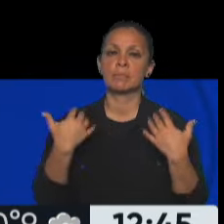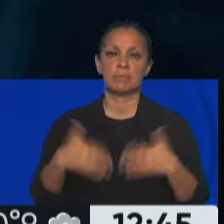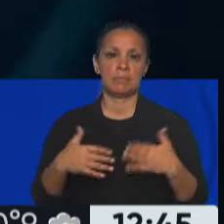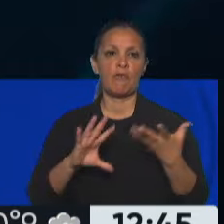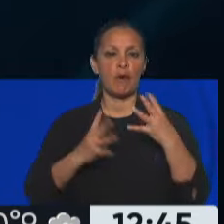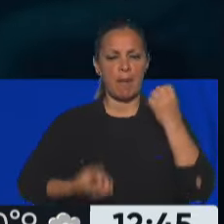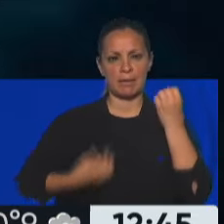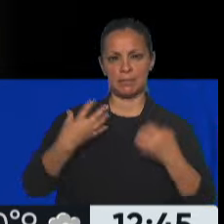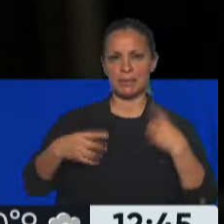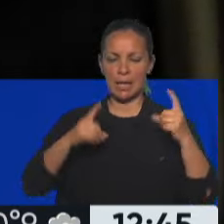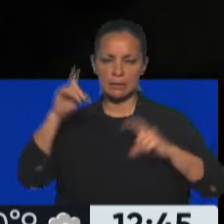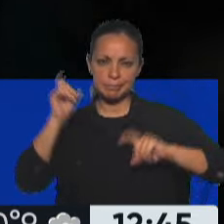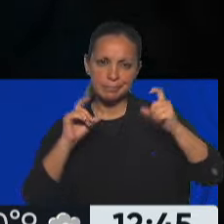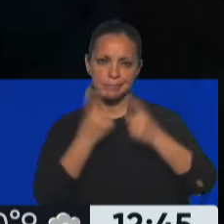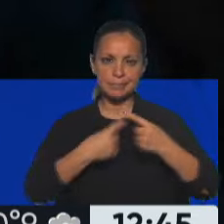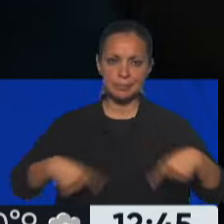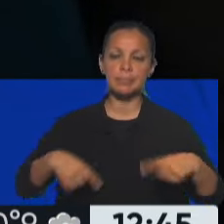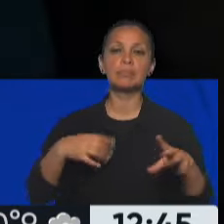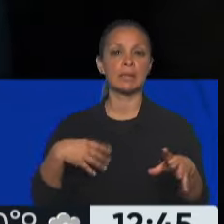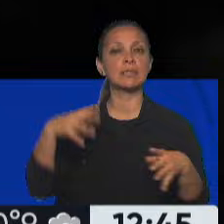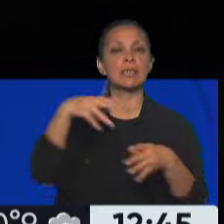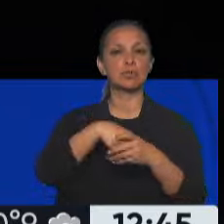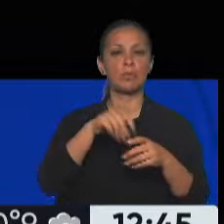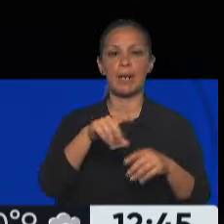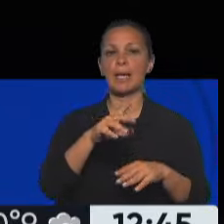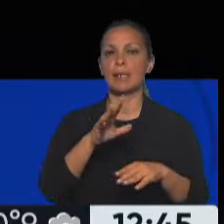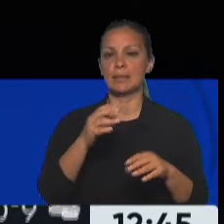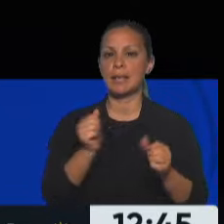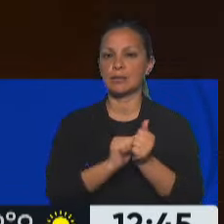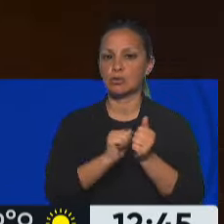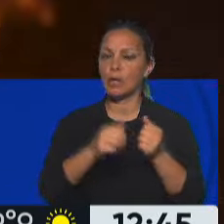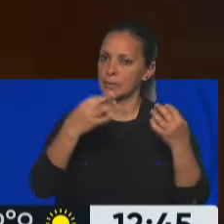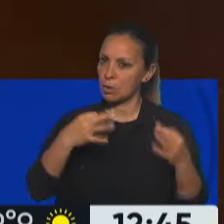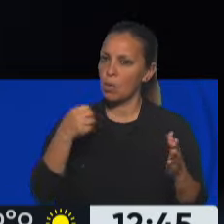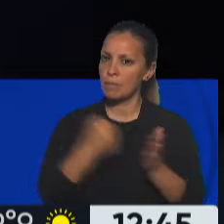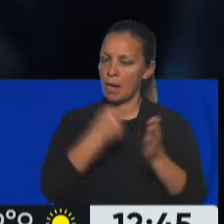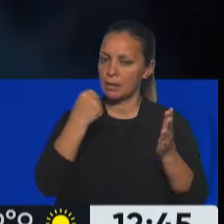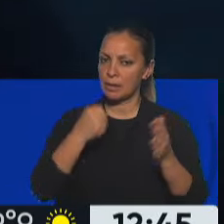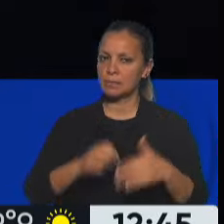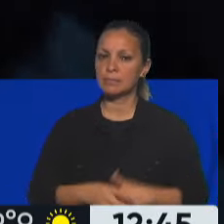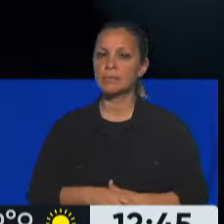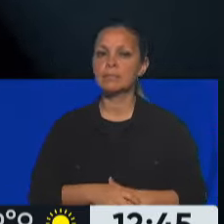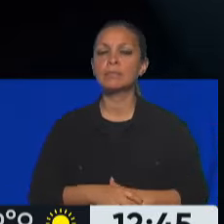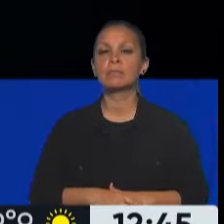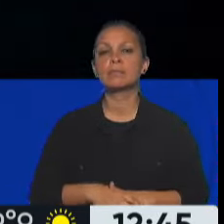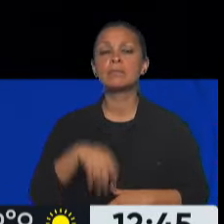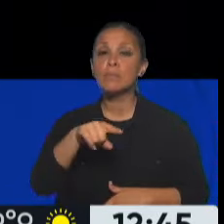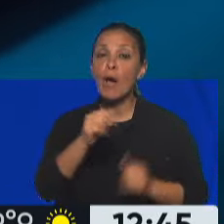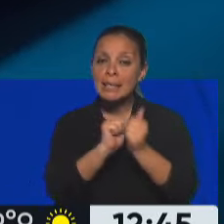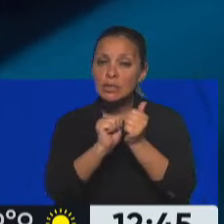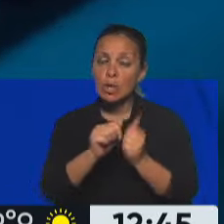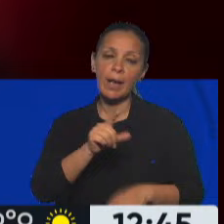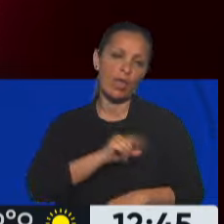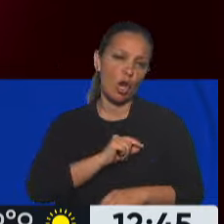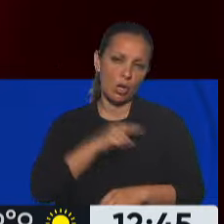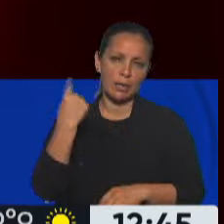de expresar, que se suman a esta historia que seguramente va a ser impactante. Es una historia absolutamente dolorosa que ha